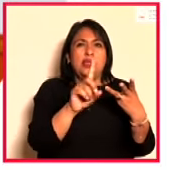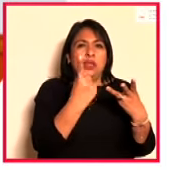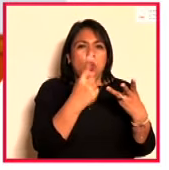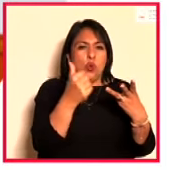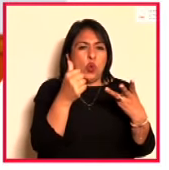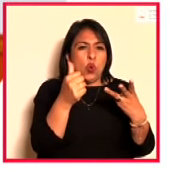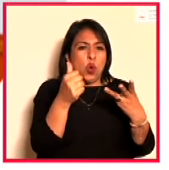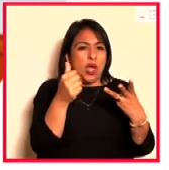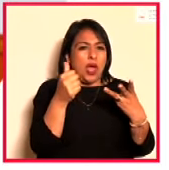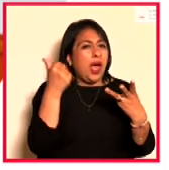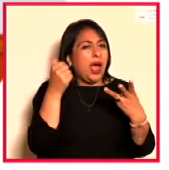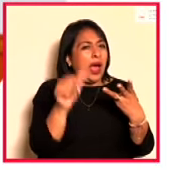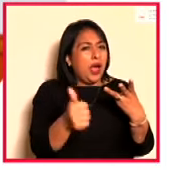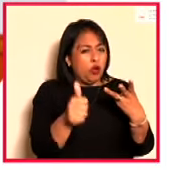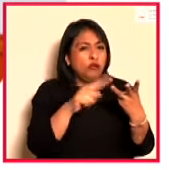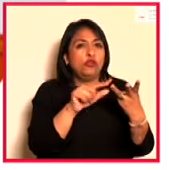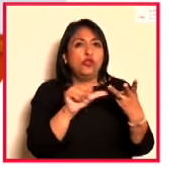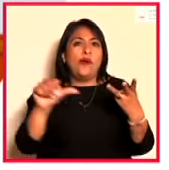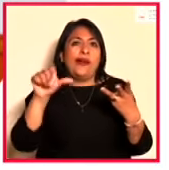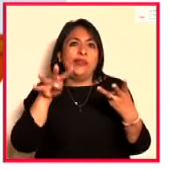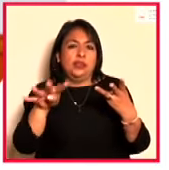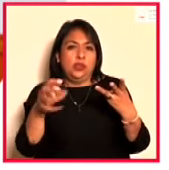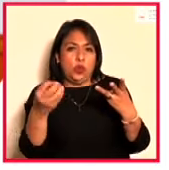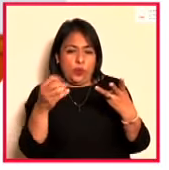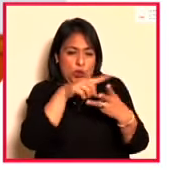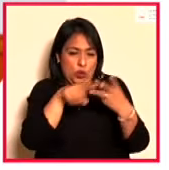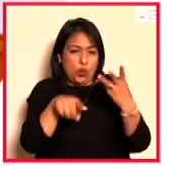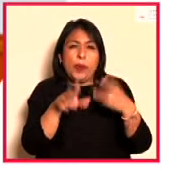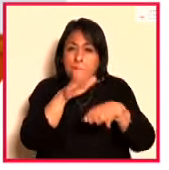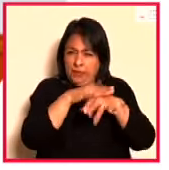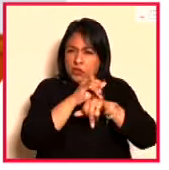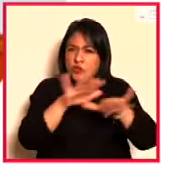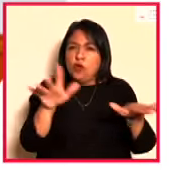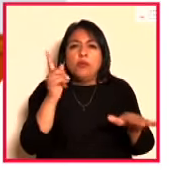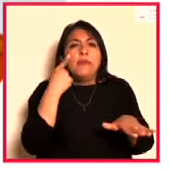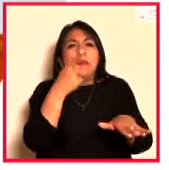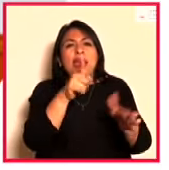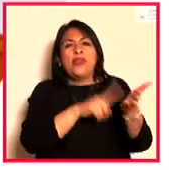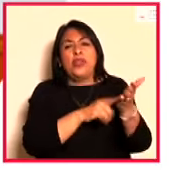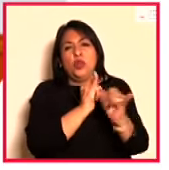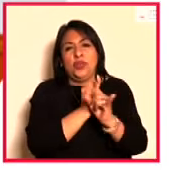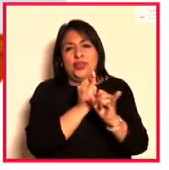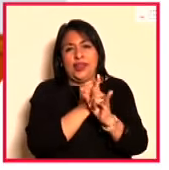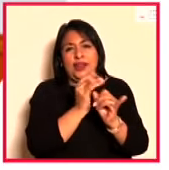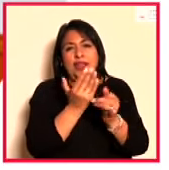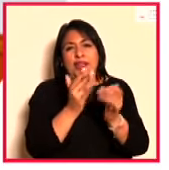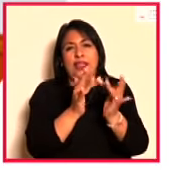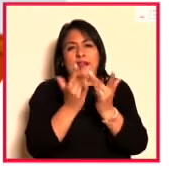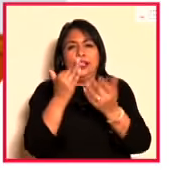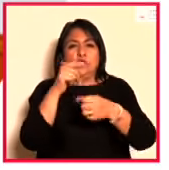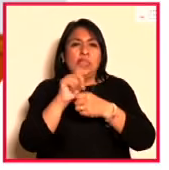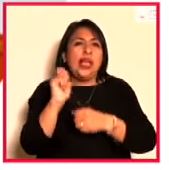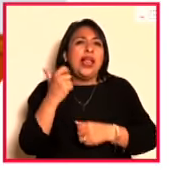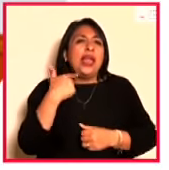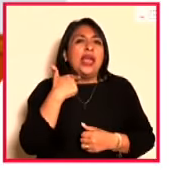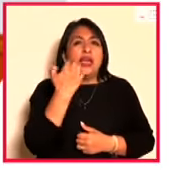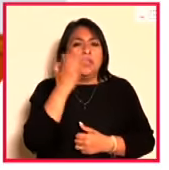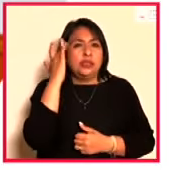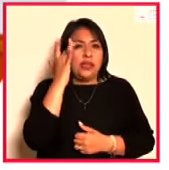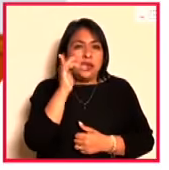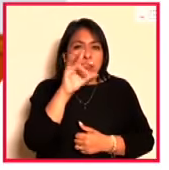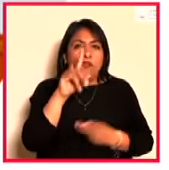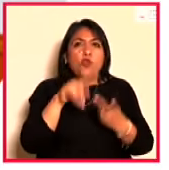al 19 de octubre. Para más información pueden ingresar a las redes sociales del antiguo Colegio de San Ildefonso o bien escribir al correo